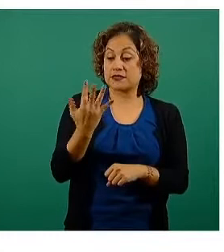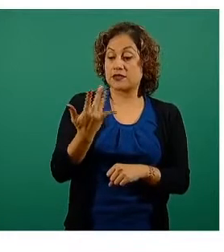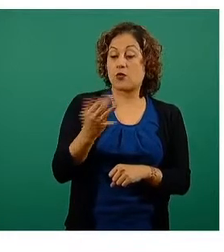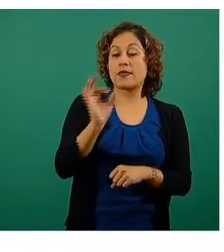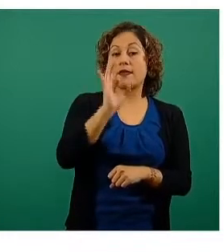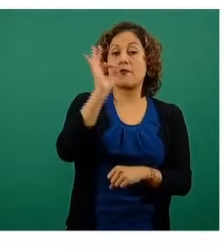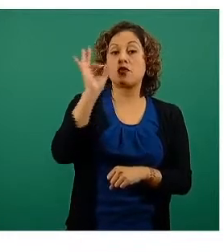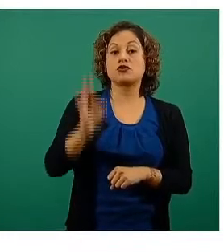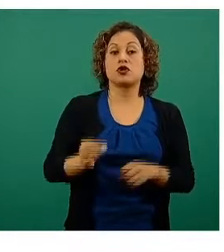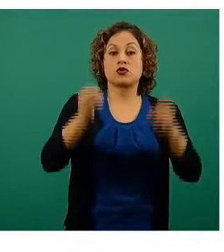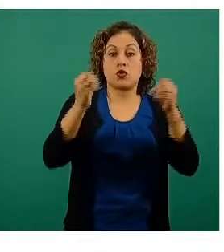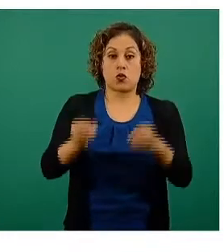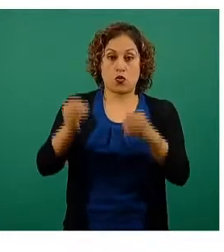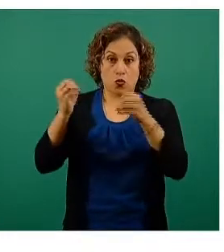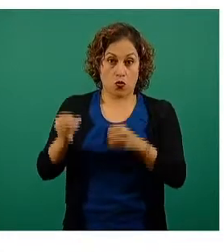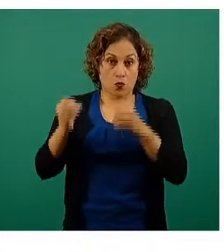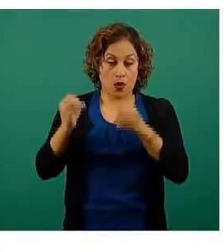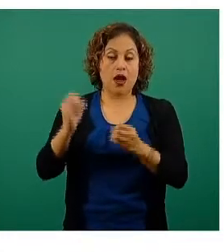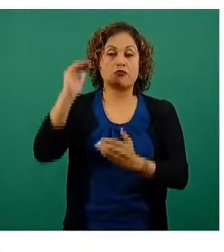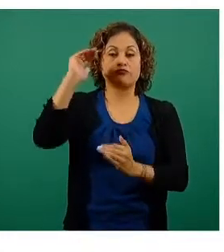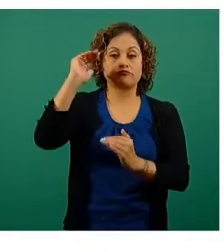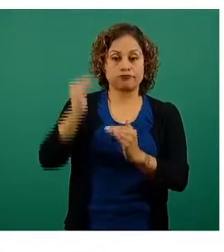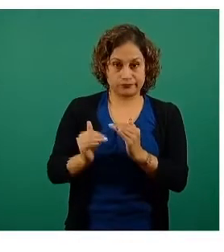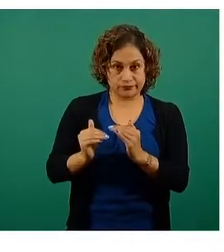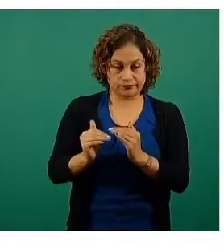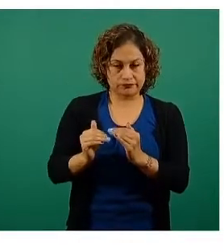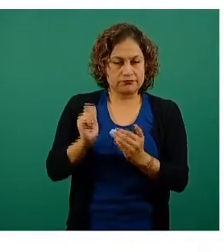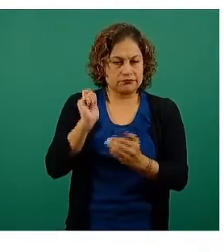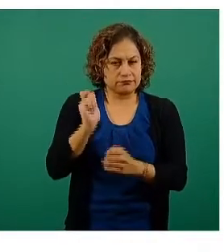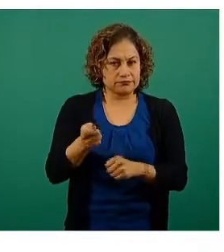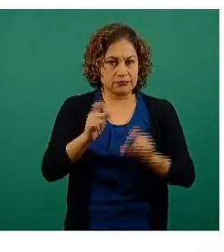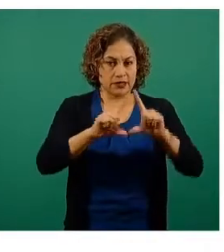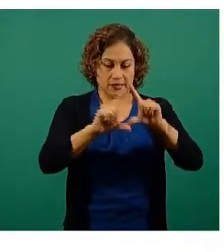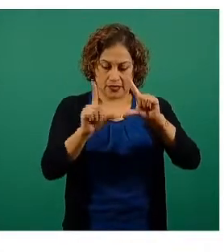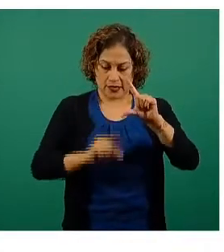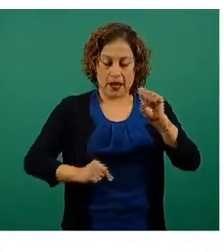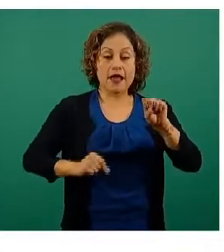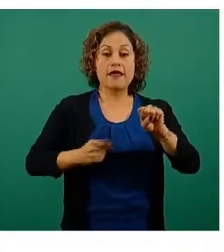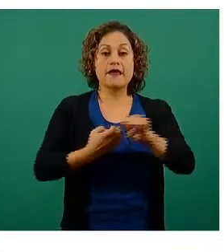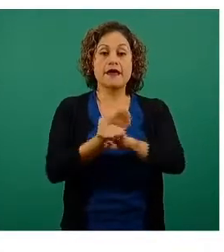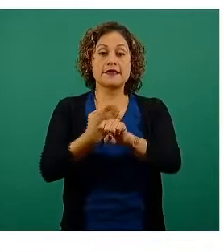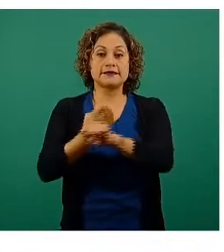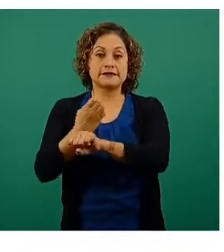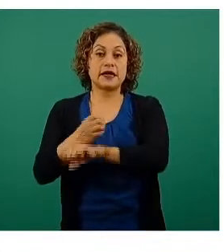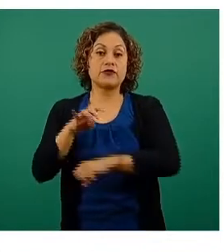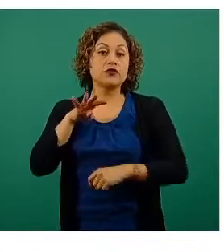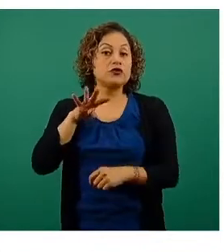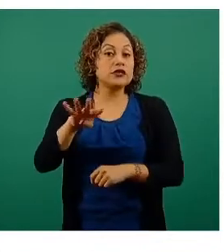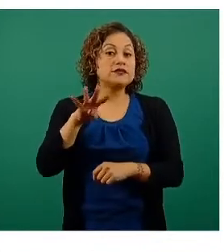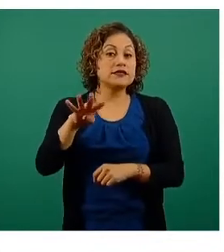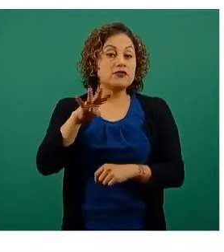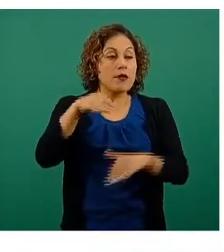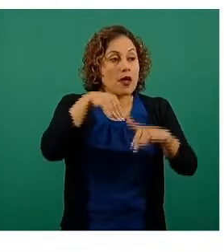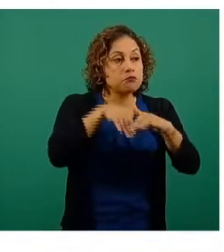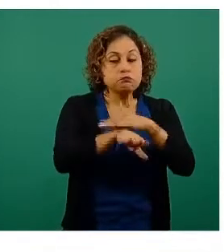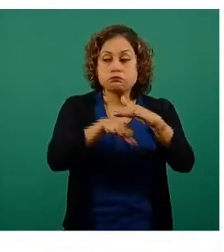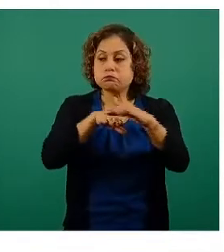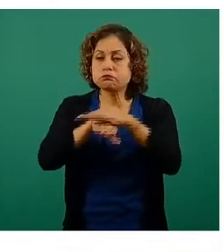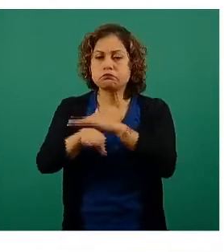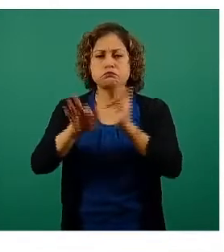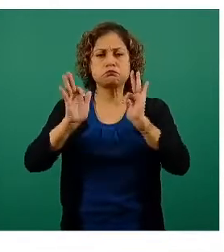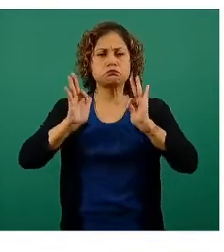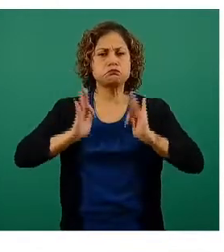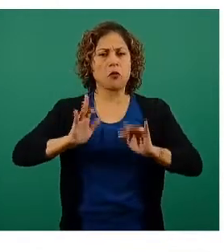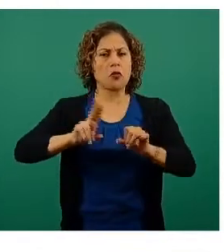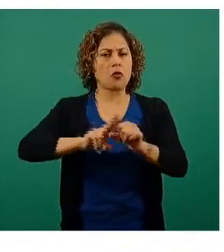de ocupación. ¿Qué significa esto? Que en 19 entidades federativas del país tenemos una baja ocupación en relación